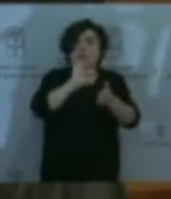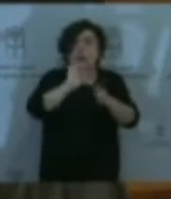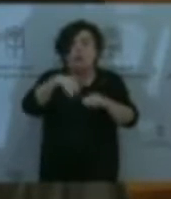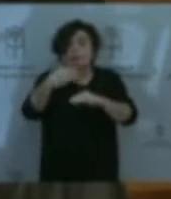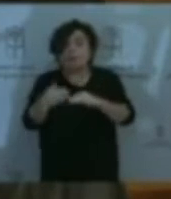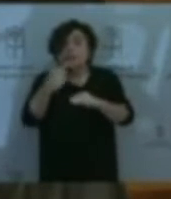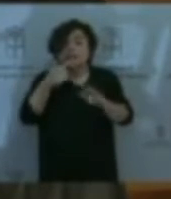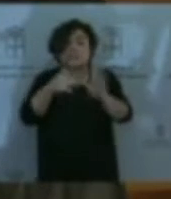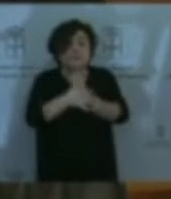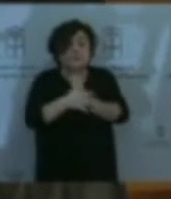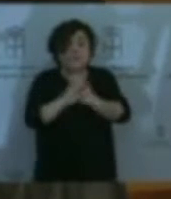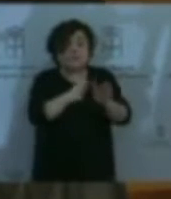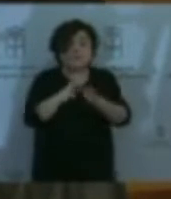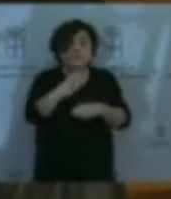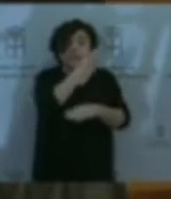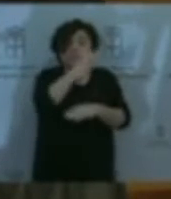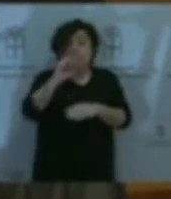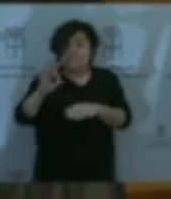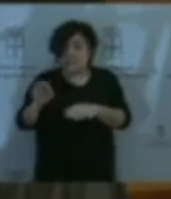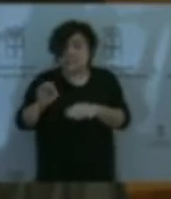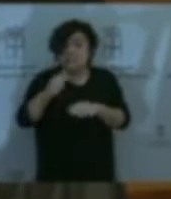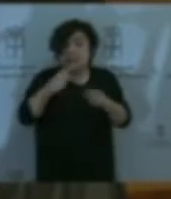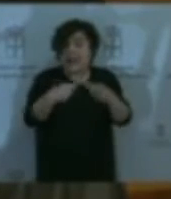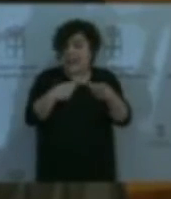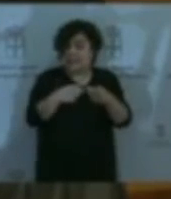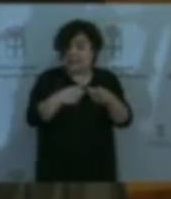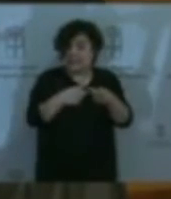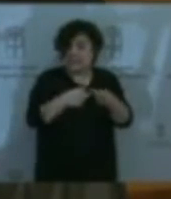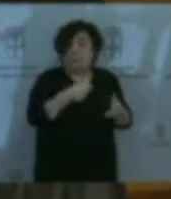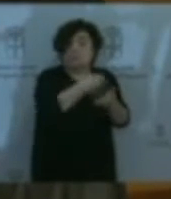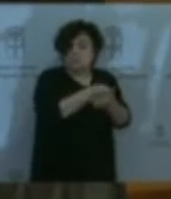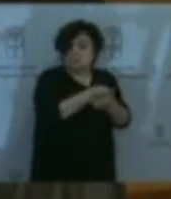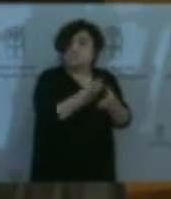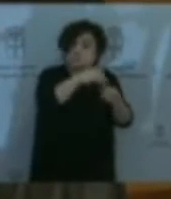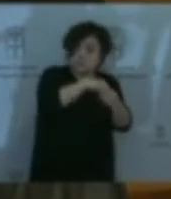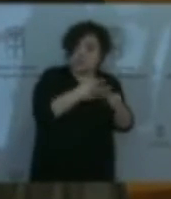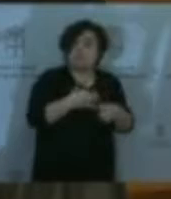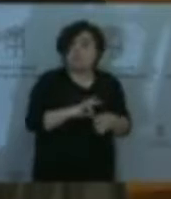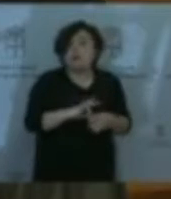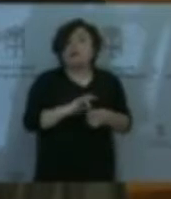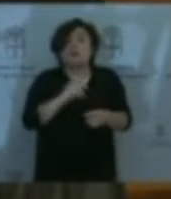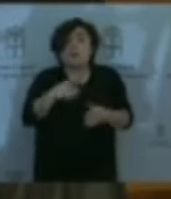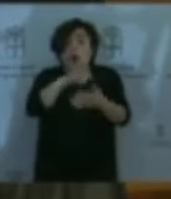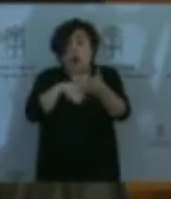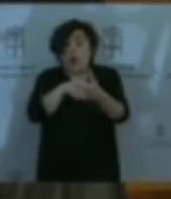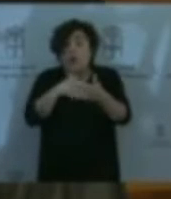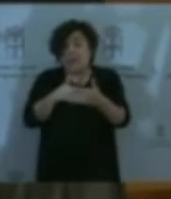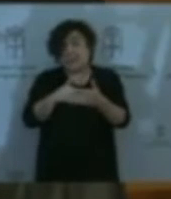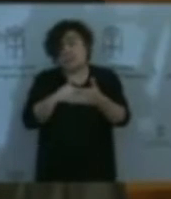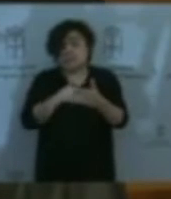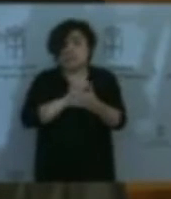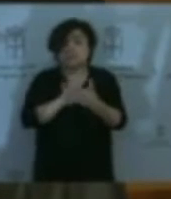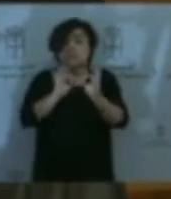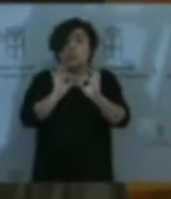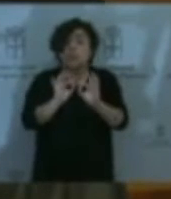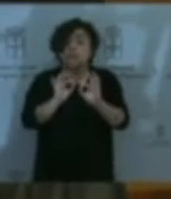recarga repartidos por toda Asturias. Respecto a las frecuencias del Consorcio de Transportes de Asturias, realiza la programación de rutas y frecuencias